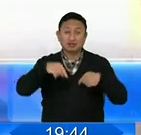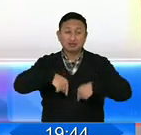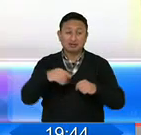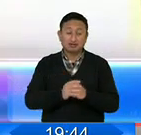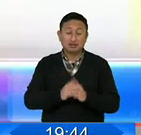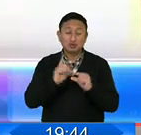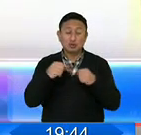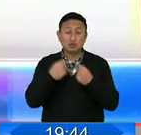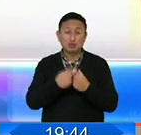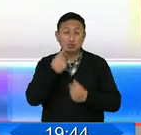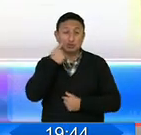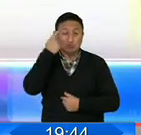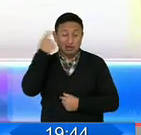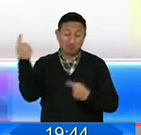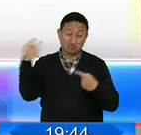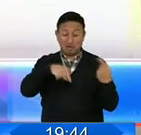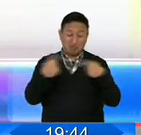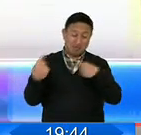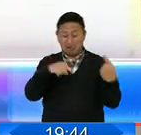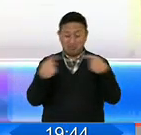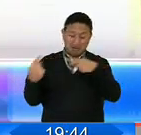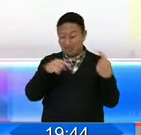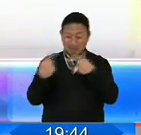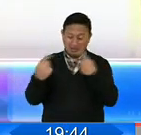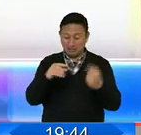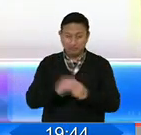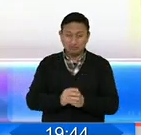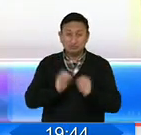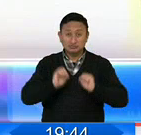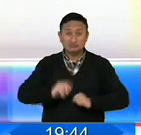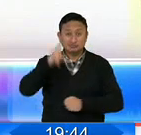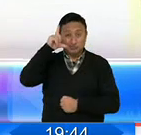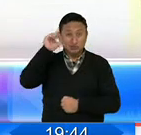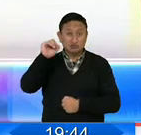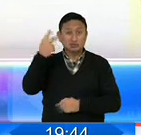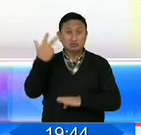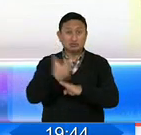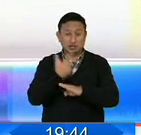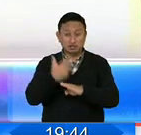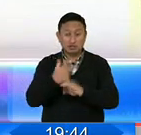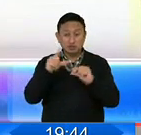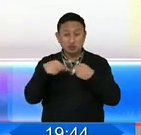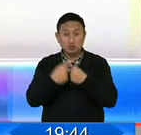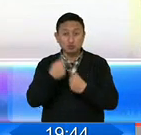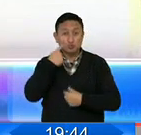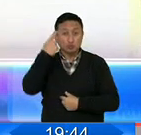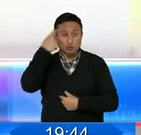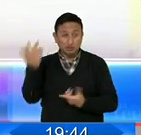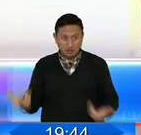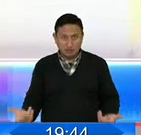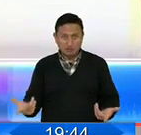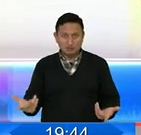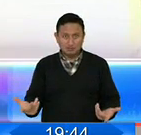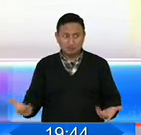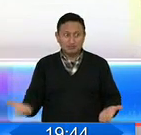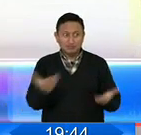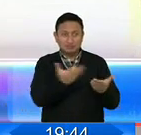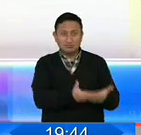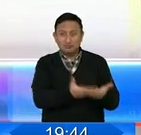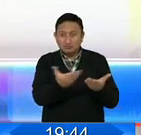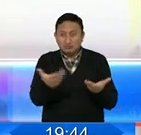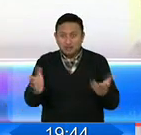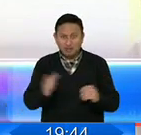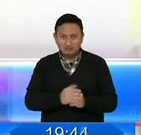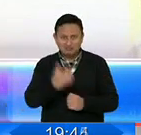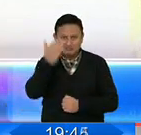correísmo y anticorreísmo, y además Lasso se enfrenta por tercera vez al correísmo. Es decir, ¿qué más le puede decir Lasso al correísmo de lo que